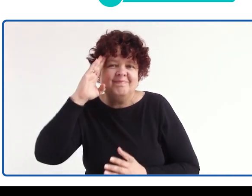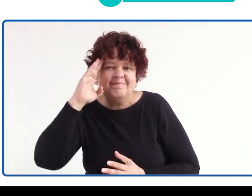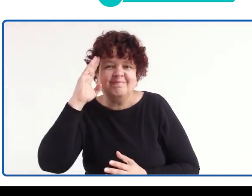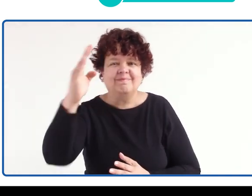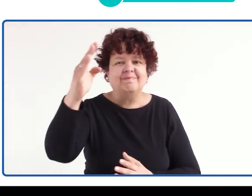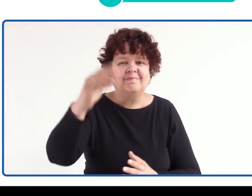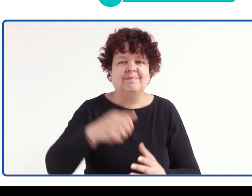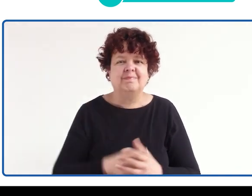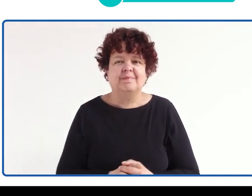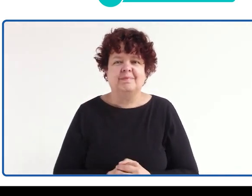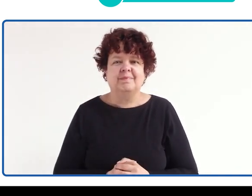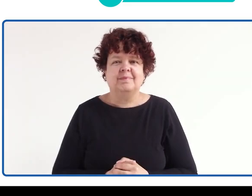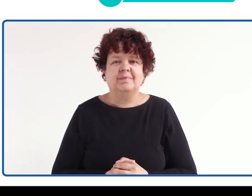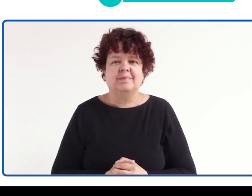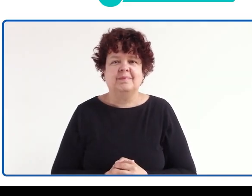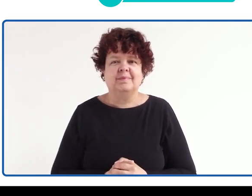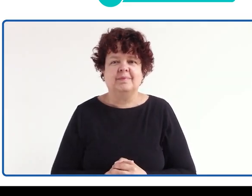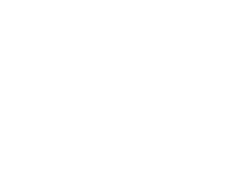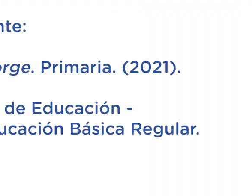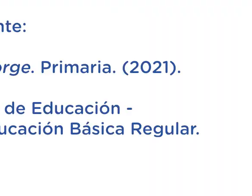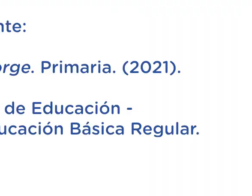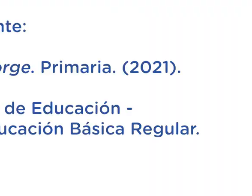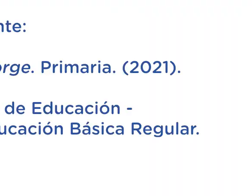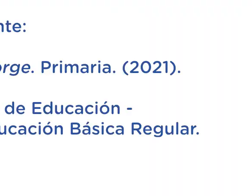¡Hasta la próxima!